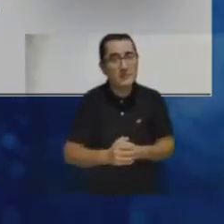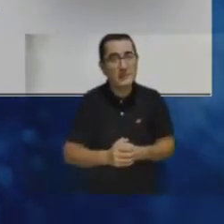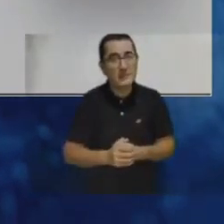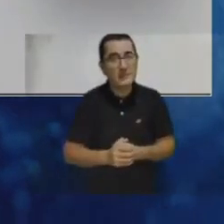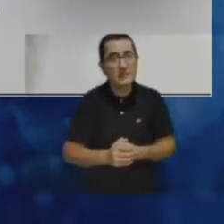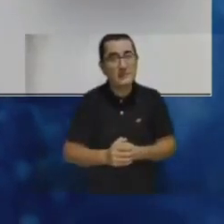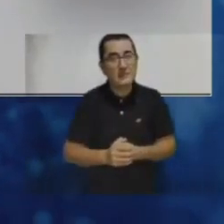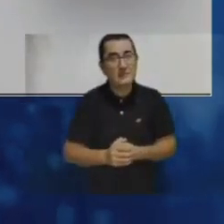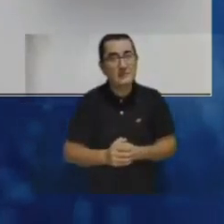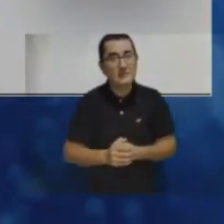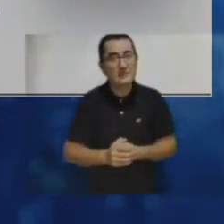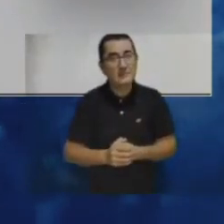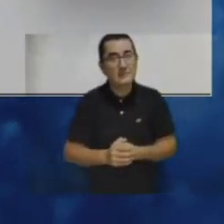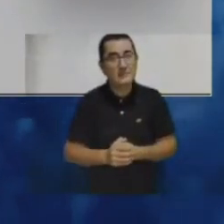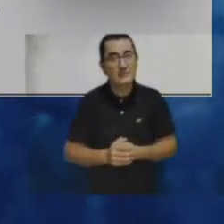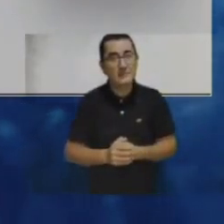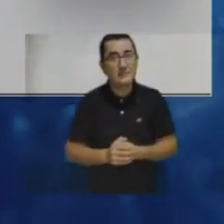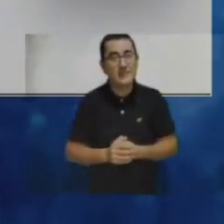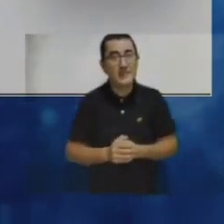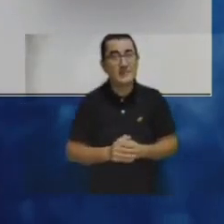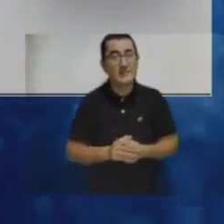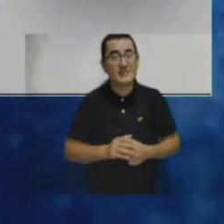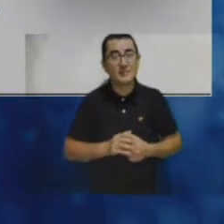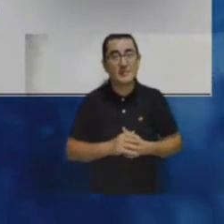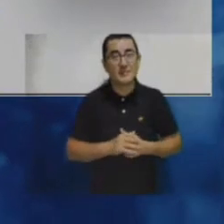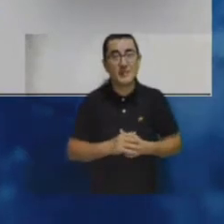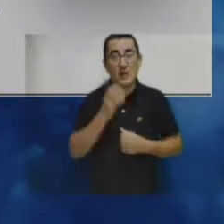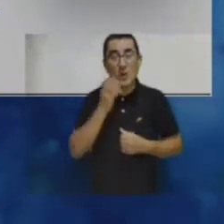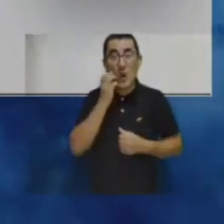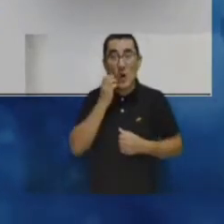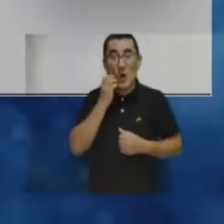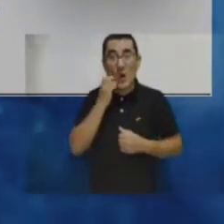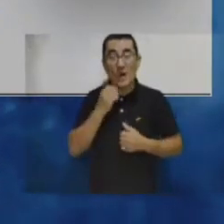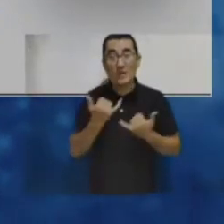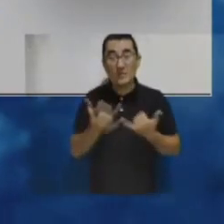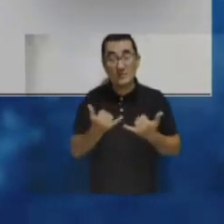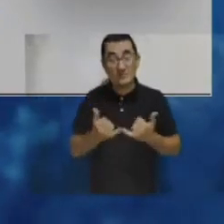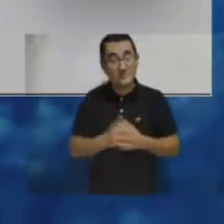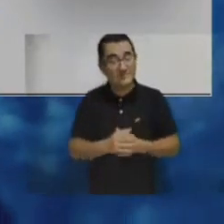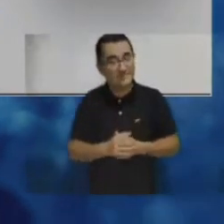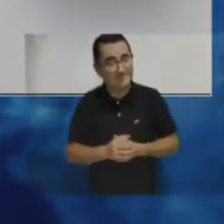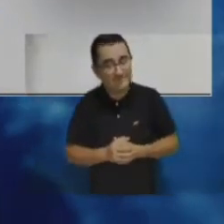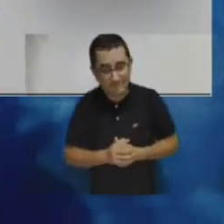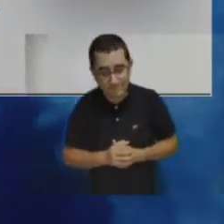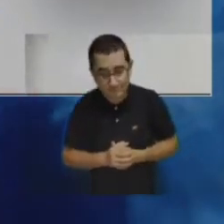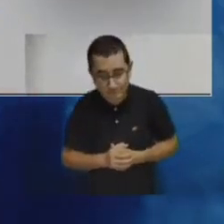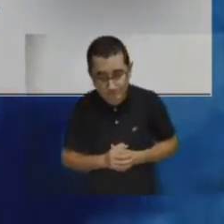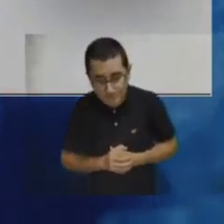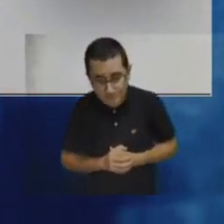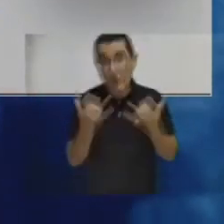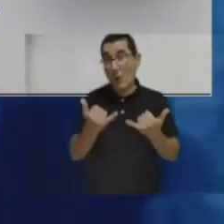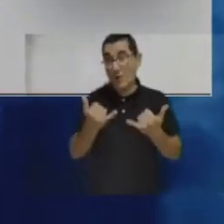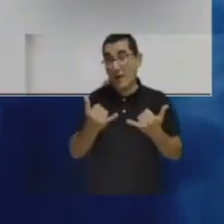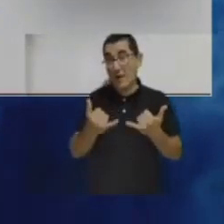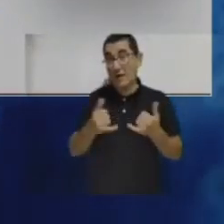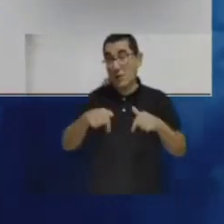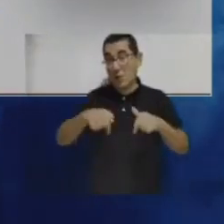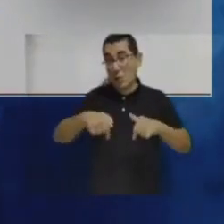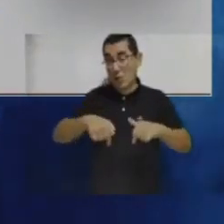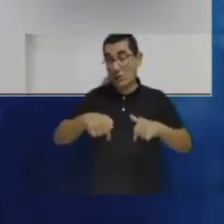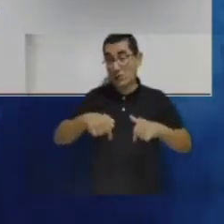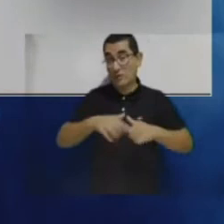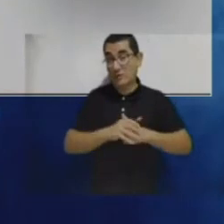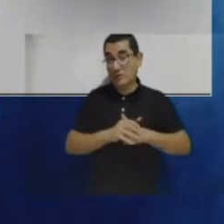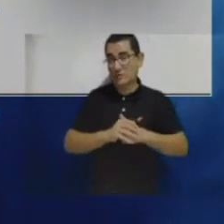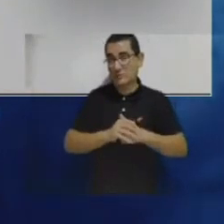fundamental para la formulación del plan maestro de gestión del espectro que actualmente está ya saliendo del